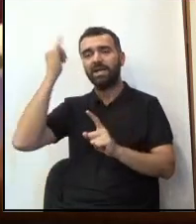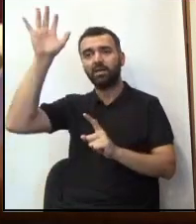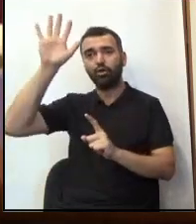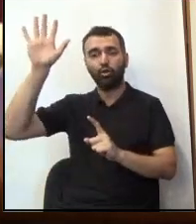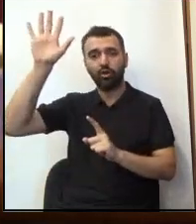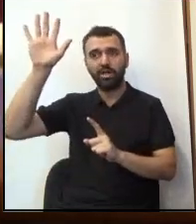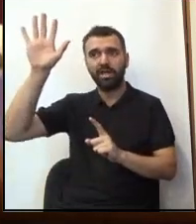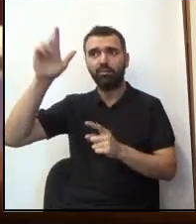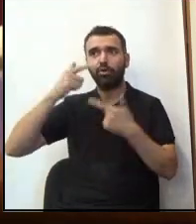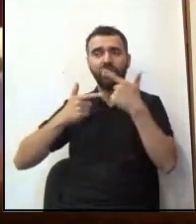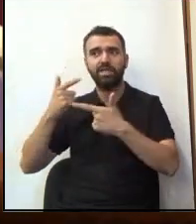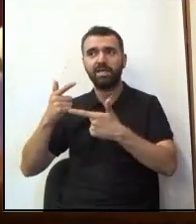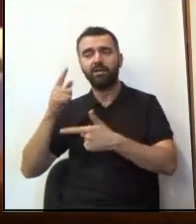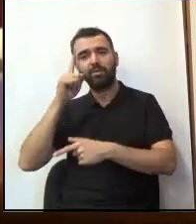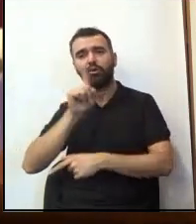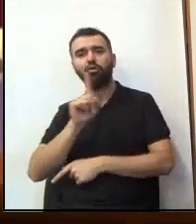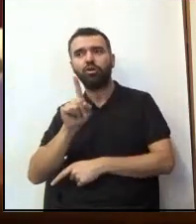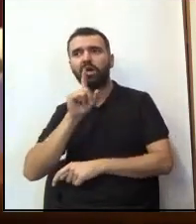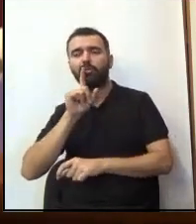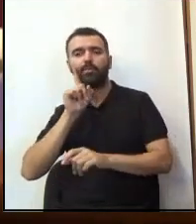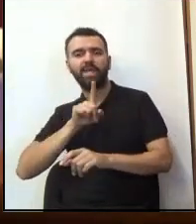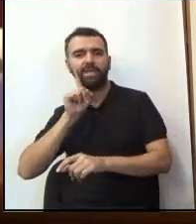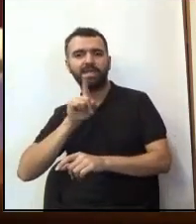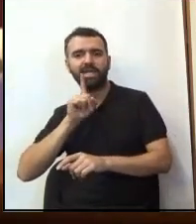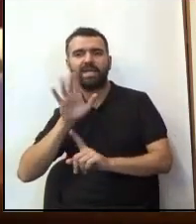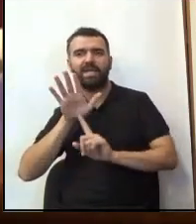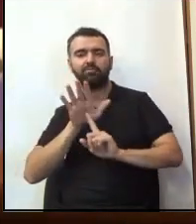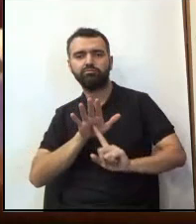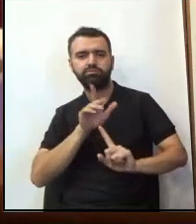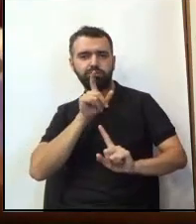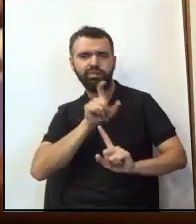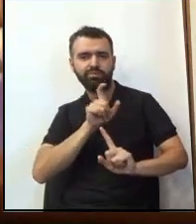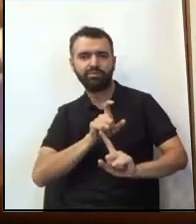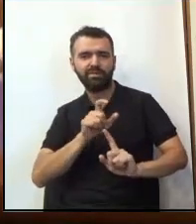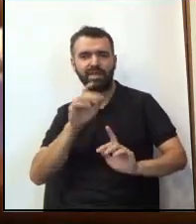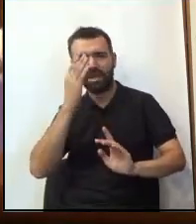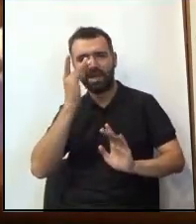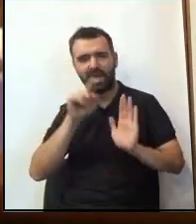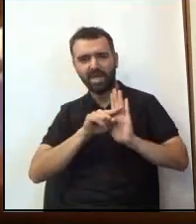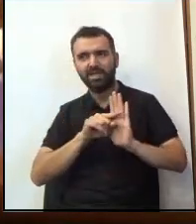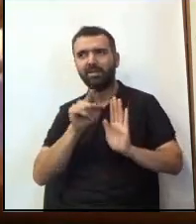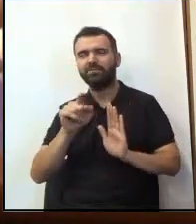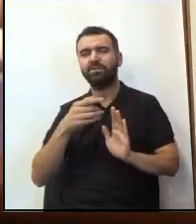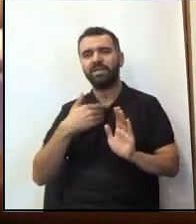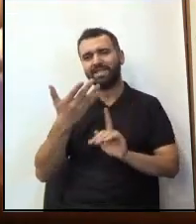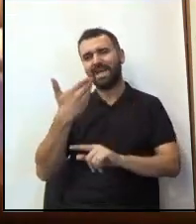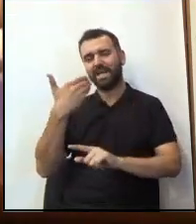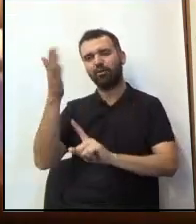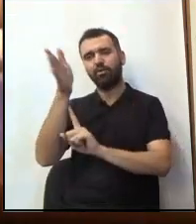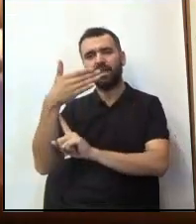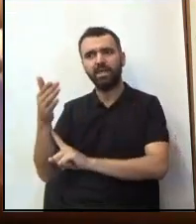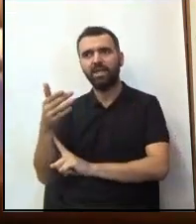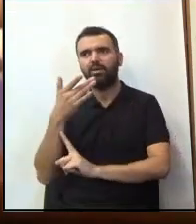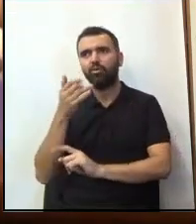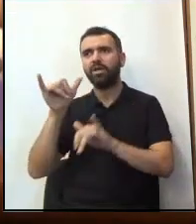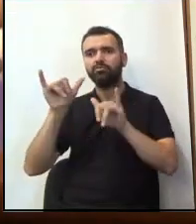las mentiras y las descalificaciones. Eso es lo que yo digo que tenemos que quitar como bandera de porque